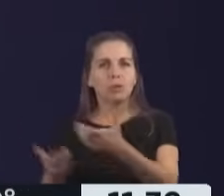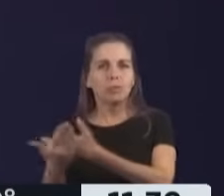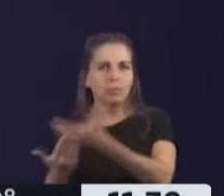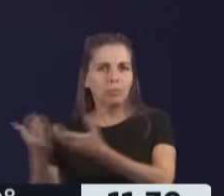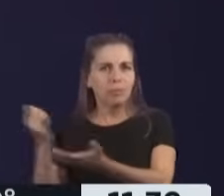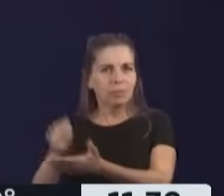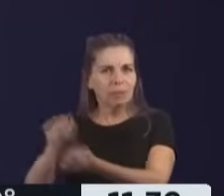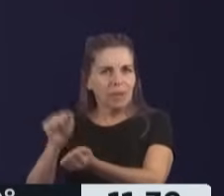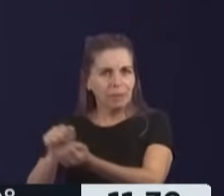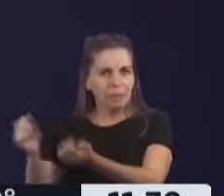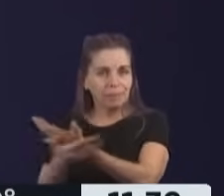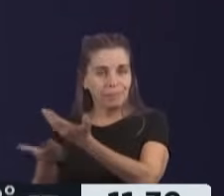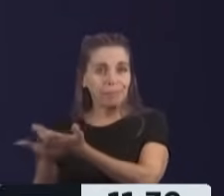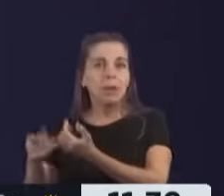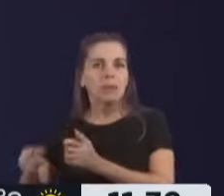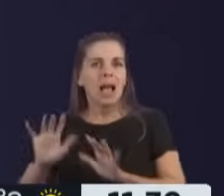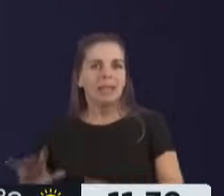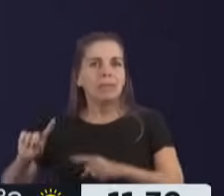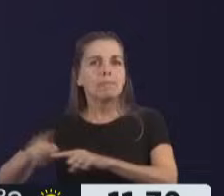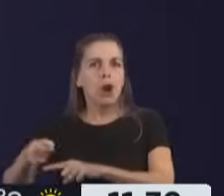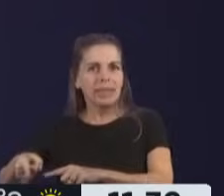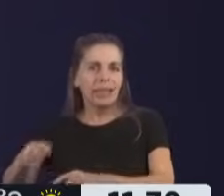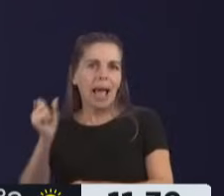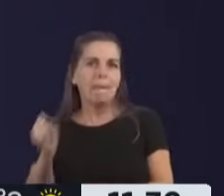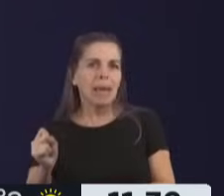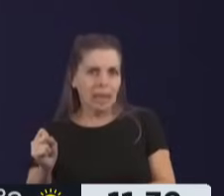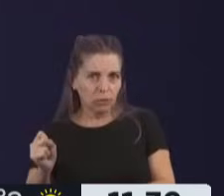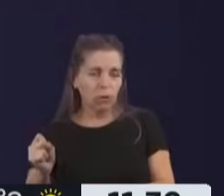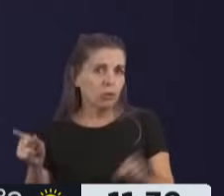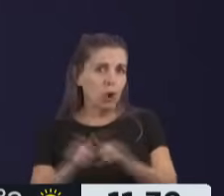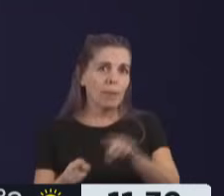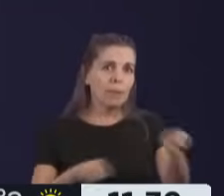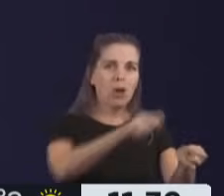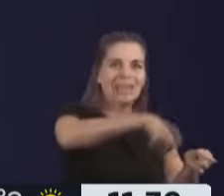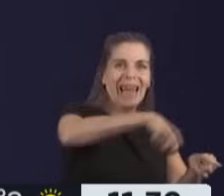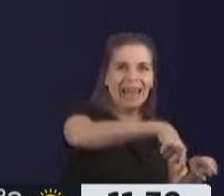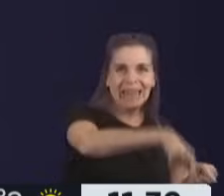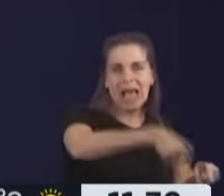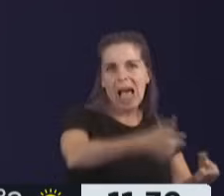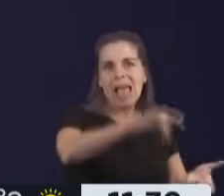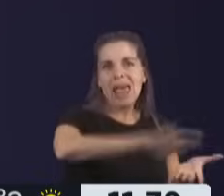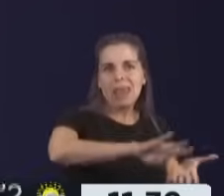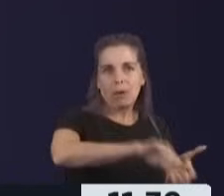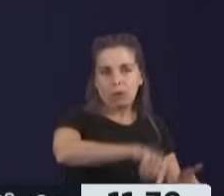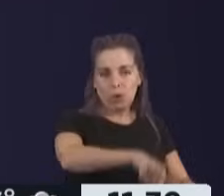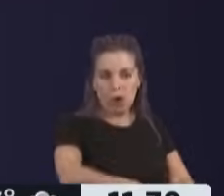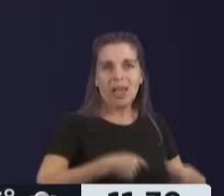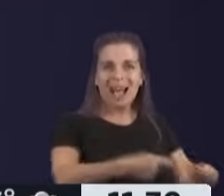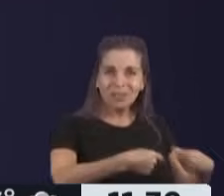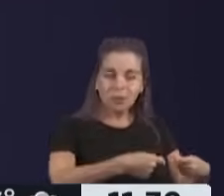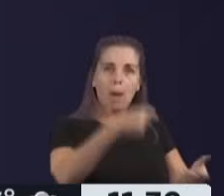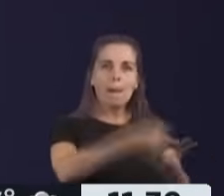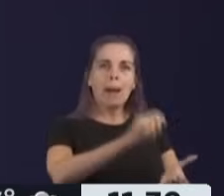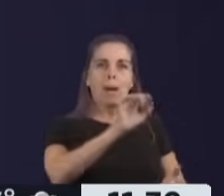ocurre eso, efectivamente la política monetaria tiene un rezago, como la tarjeta de crédito tiene un rezago, yo gasto hoy y pago el mes que viene.